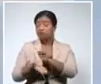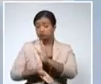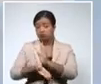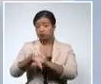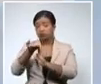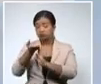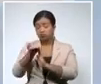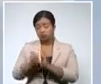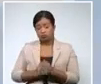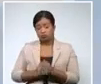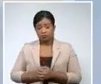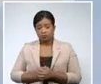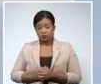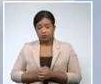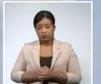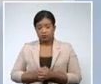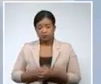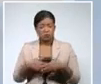ingresados de